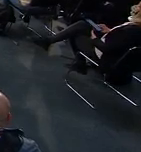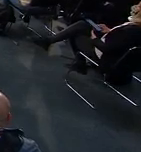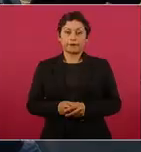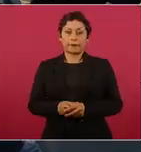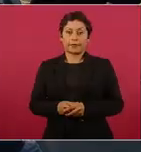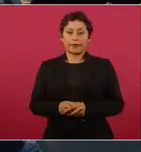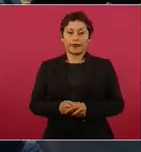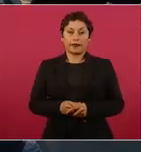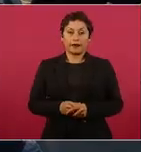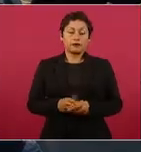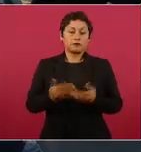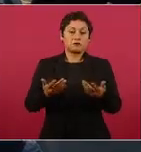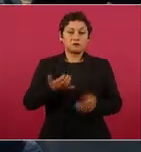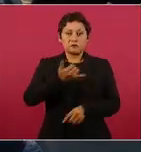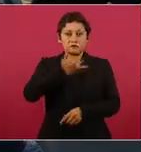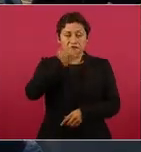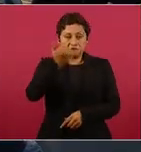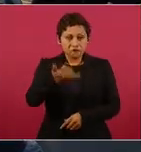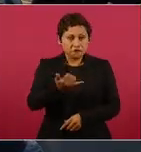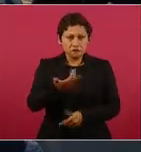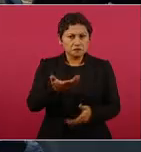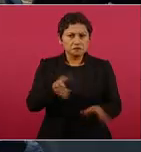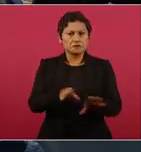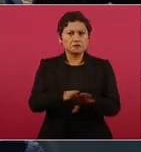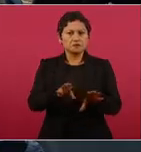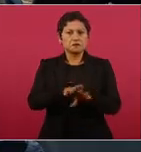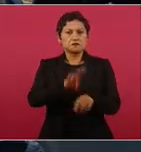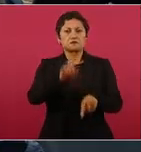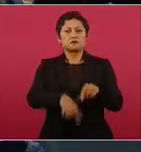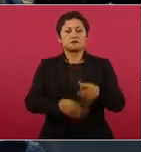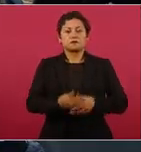con otra persona. Hoy mismo, Rosa Isela